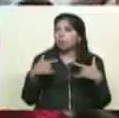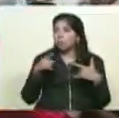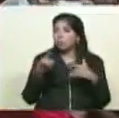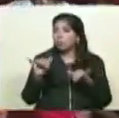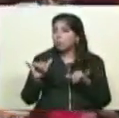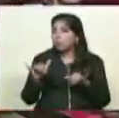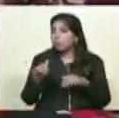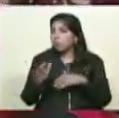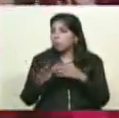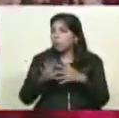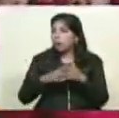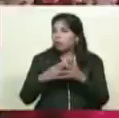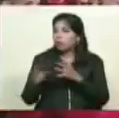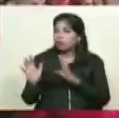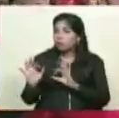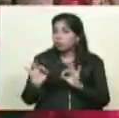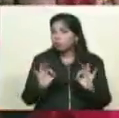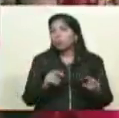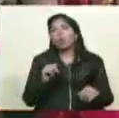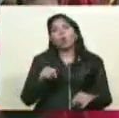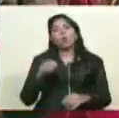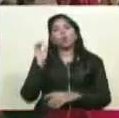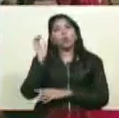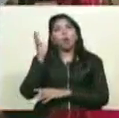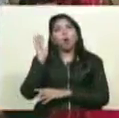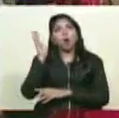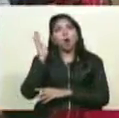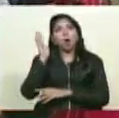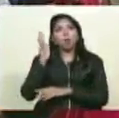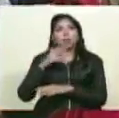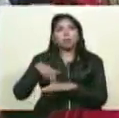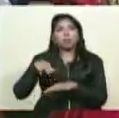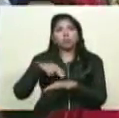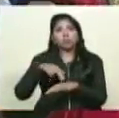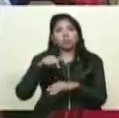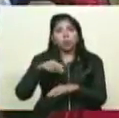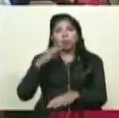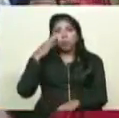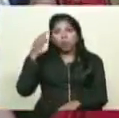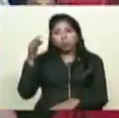en la instalación de este Congreso Nacional de los Consejos